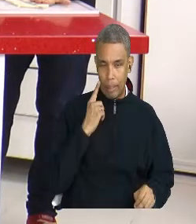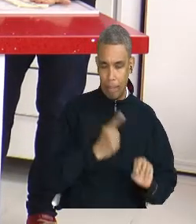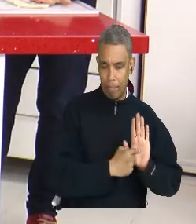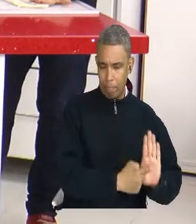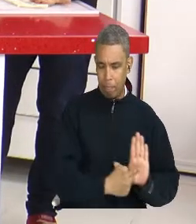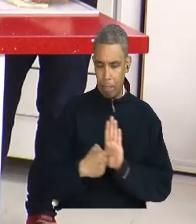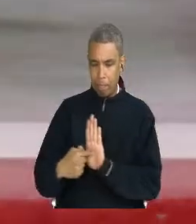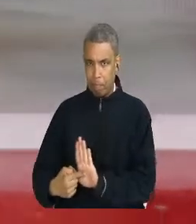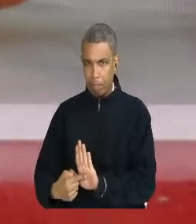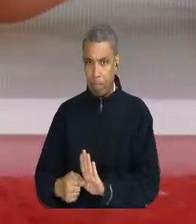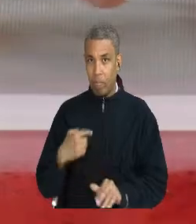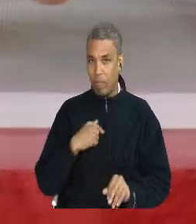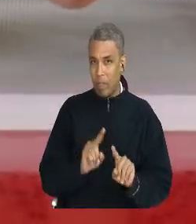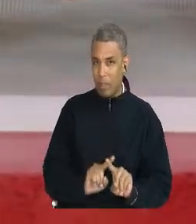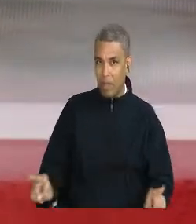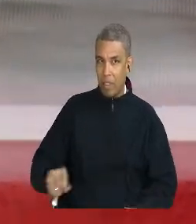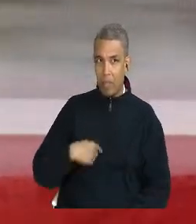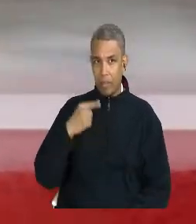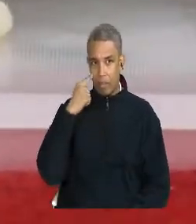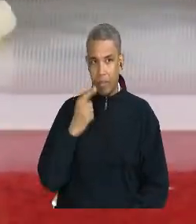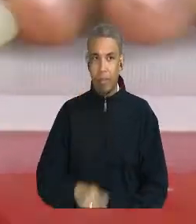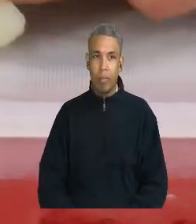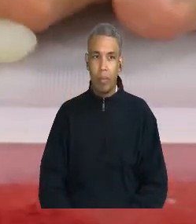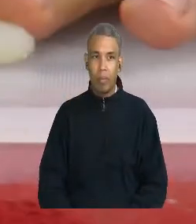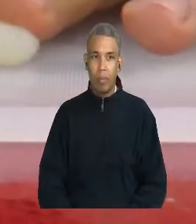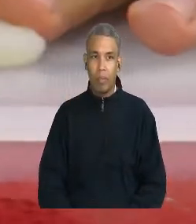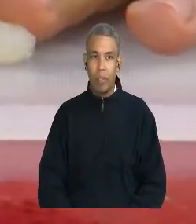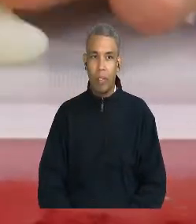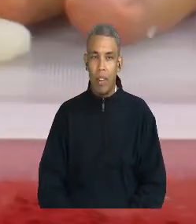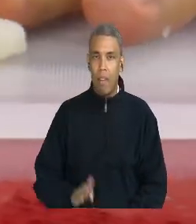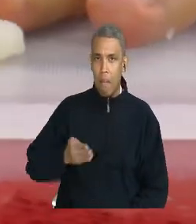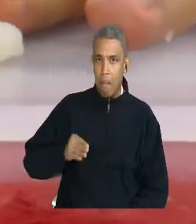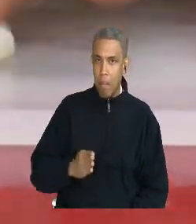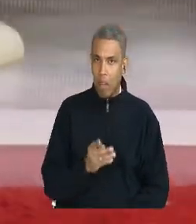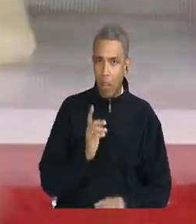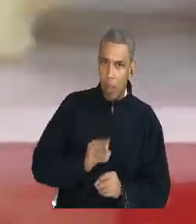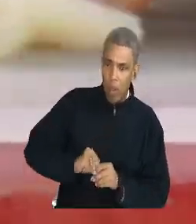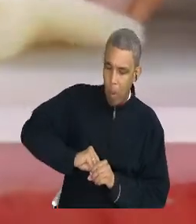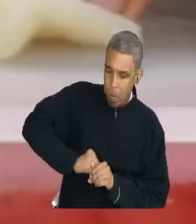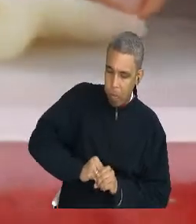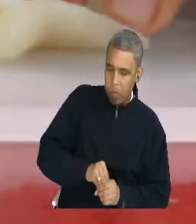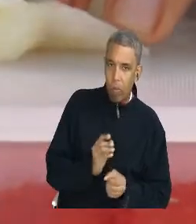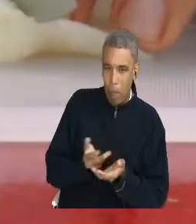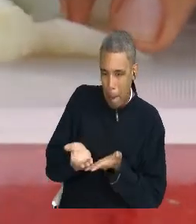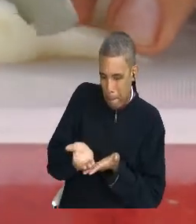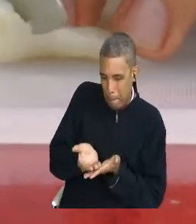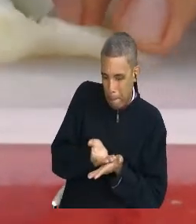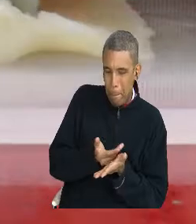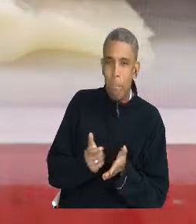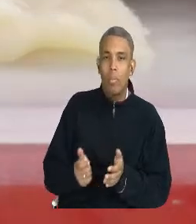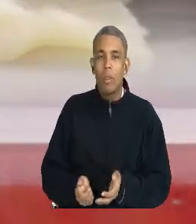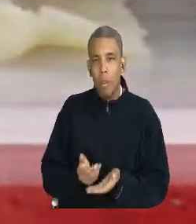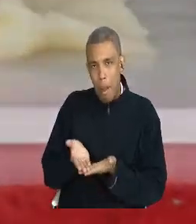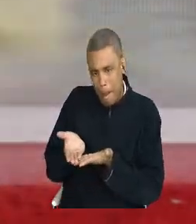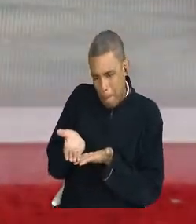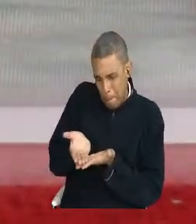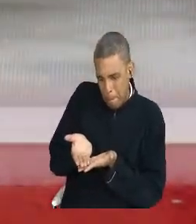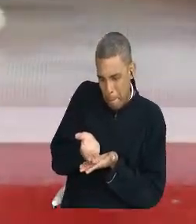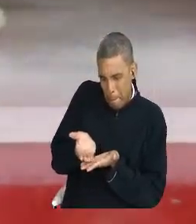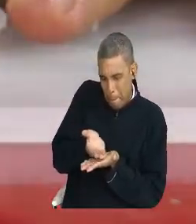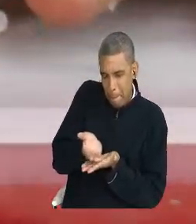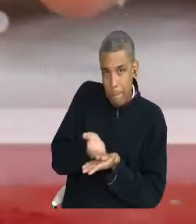de mis róbalos, ¿sí? Uh-huh. Yo ya traje previamente nuestro melocotón, nuestro melón, perdón. El melón, yo iba a decir, bueno, ¿cómo así que el